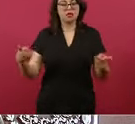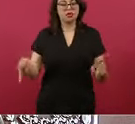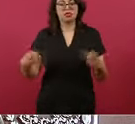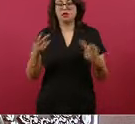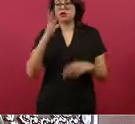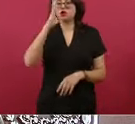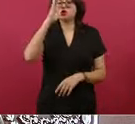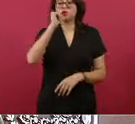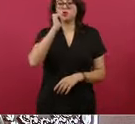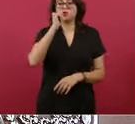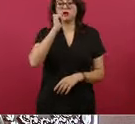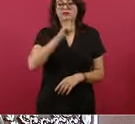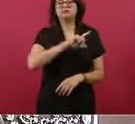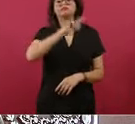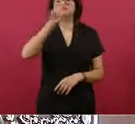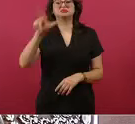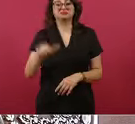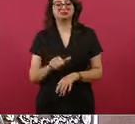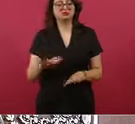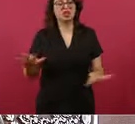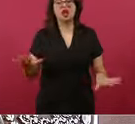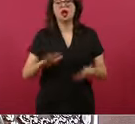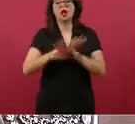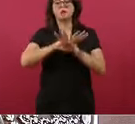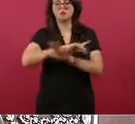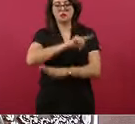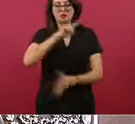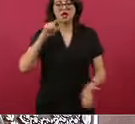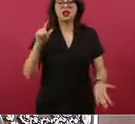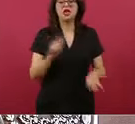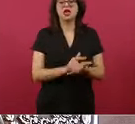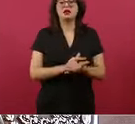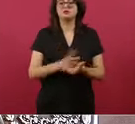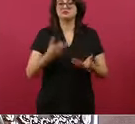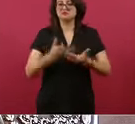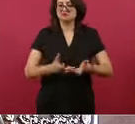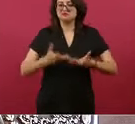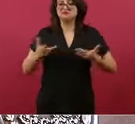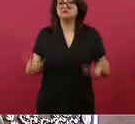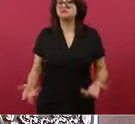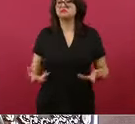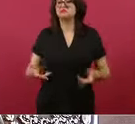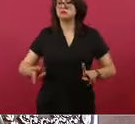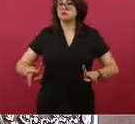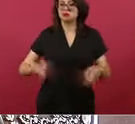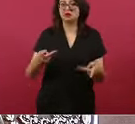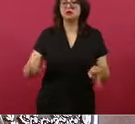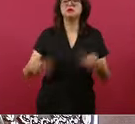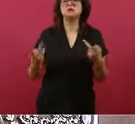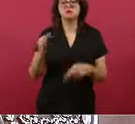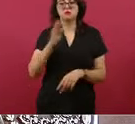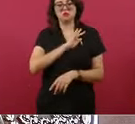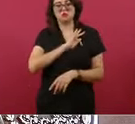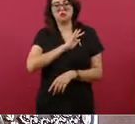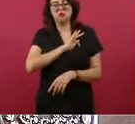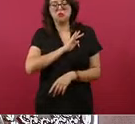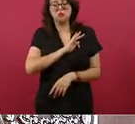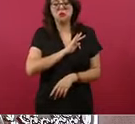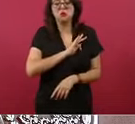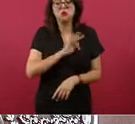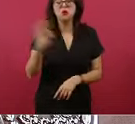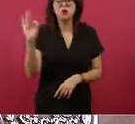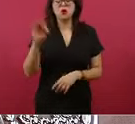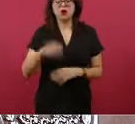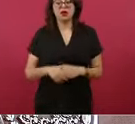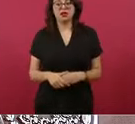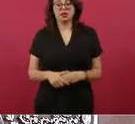y a partir de esa reforma se privatizó el ejido y empezaron